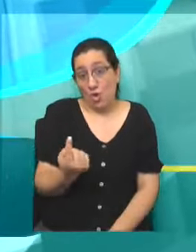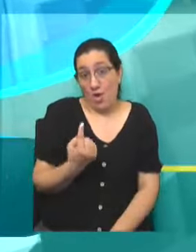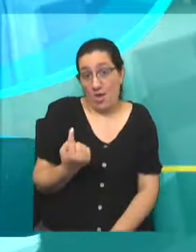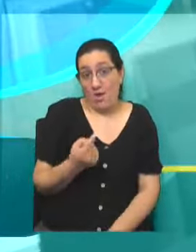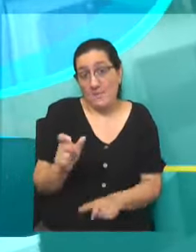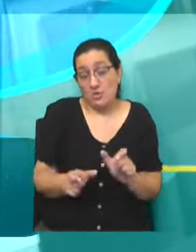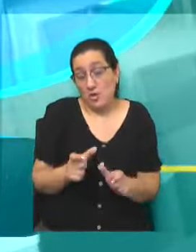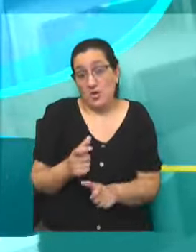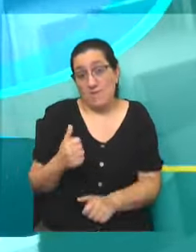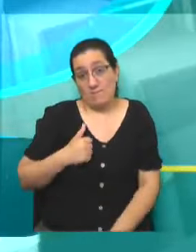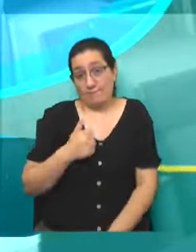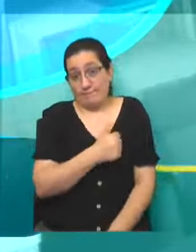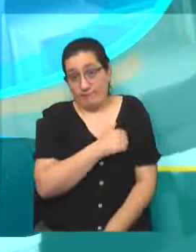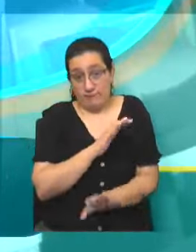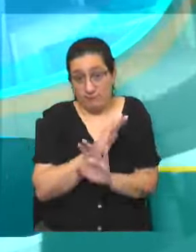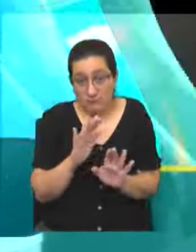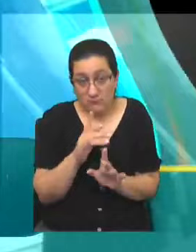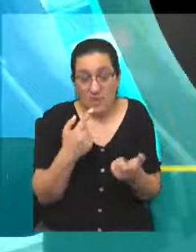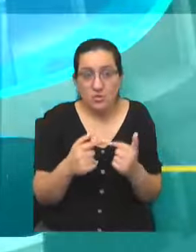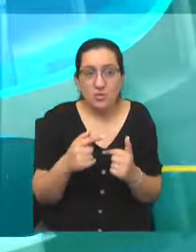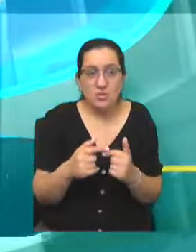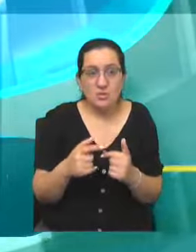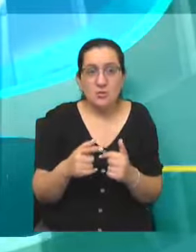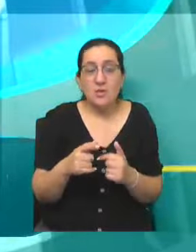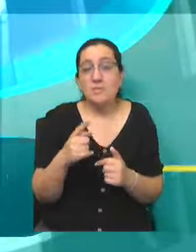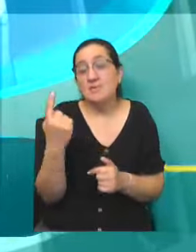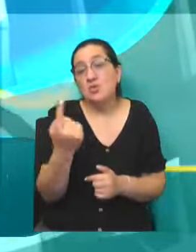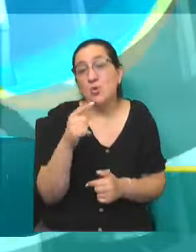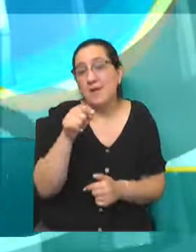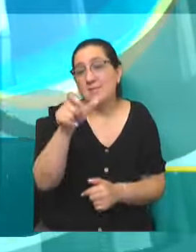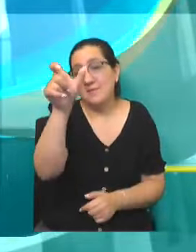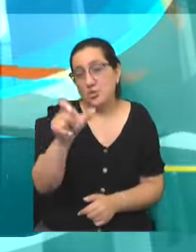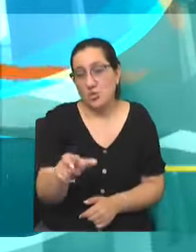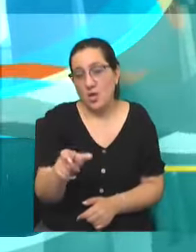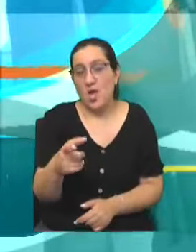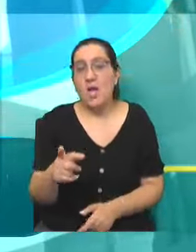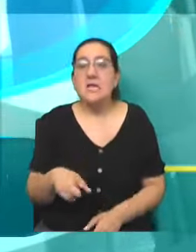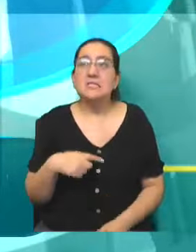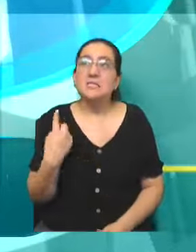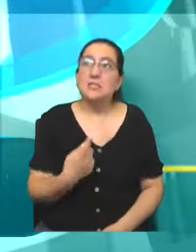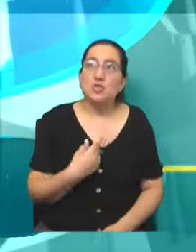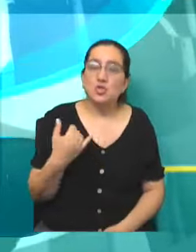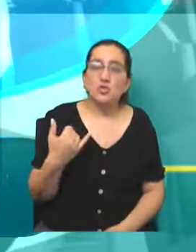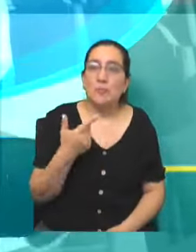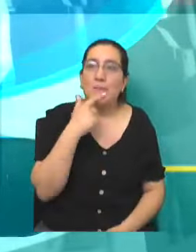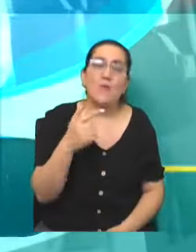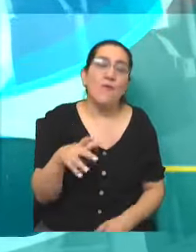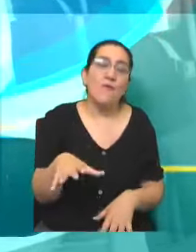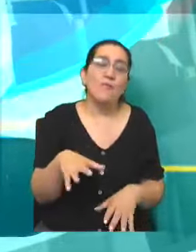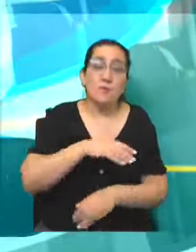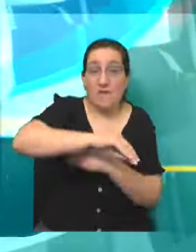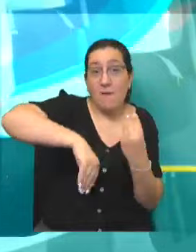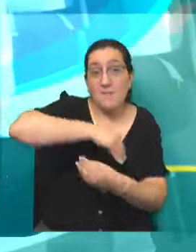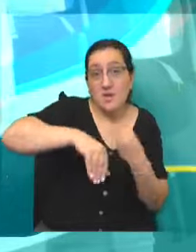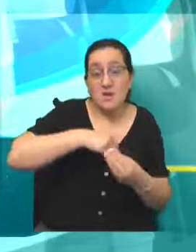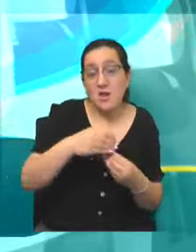personas que vivan solas, el altar va a ser para esa sola persona. Si nosotros tenemos y vivimos en familia,